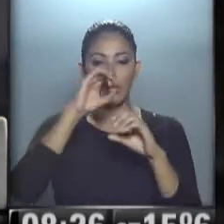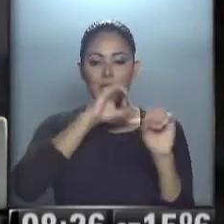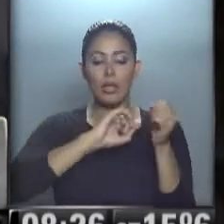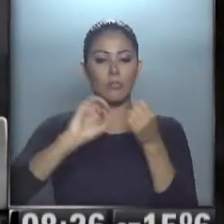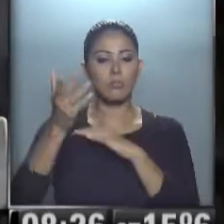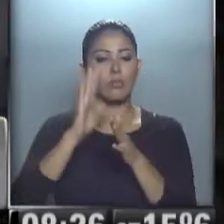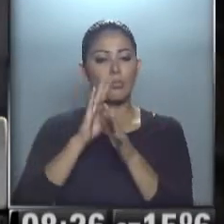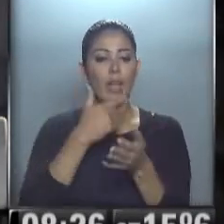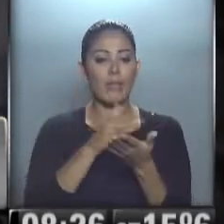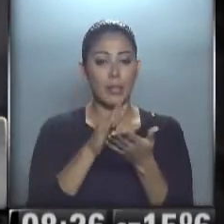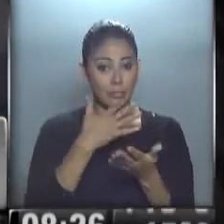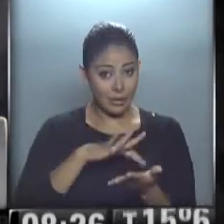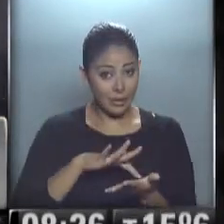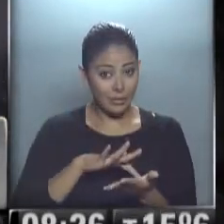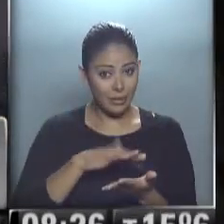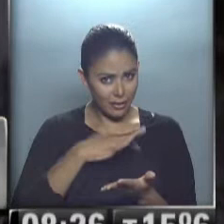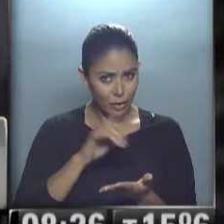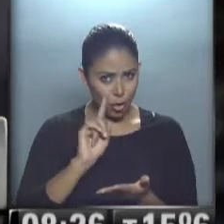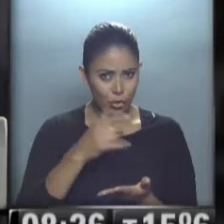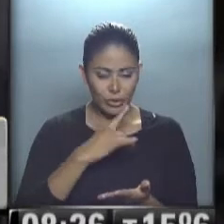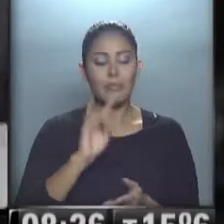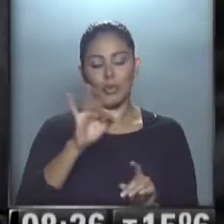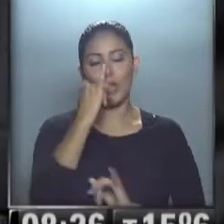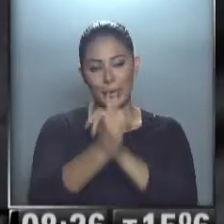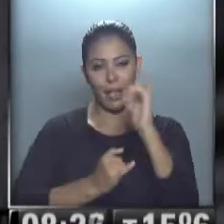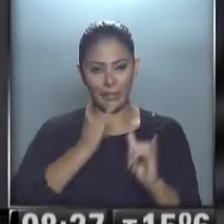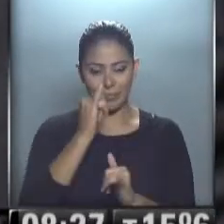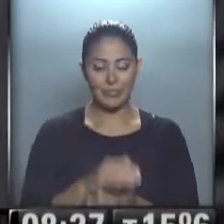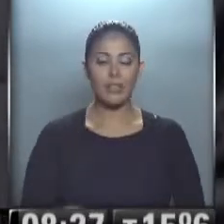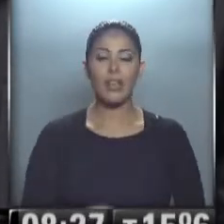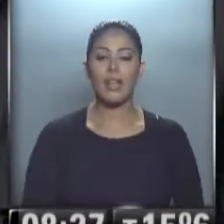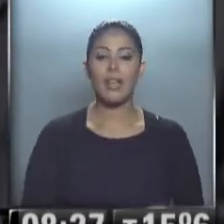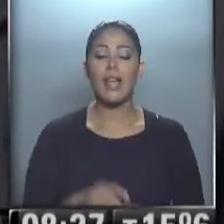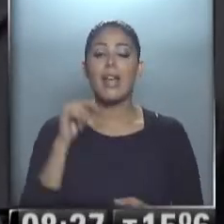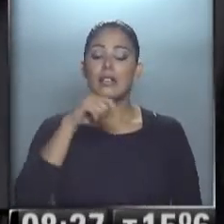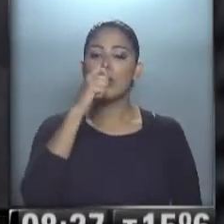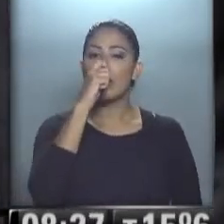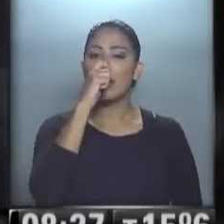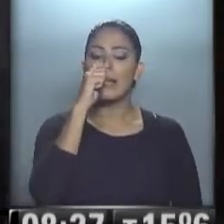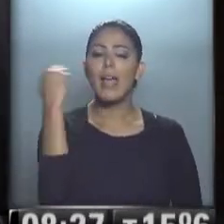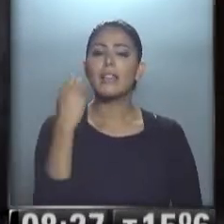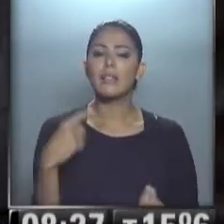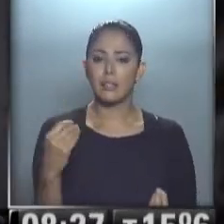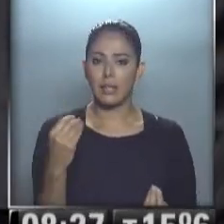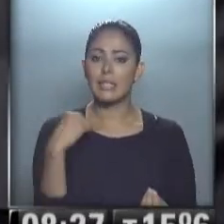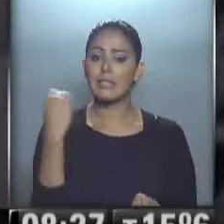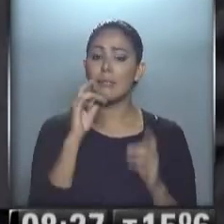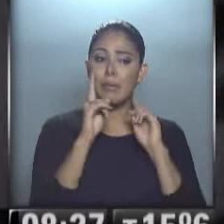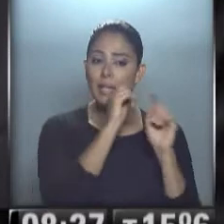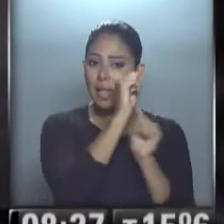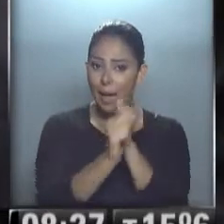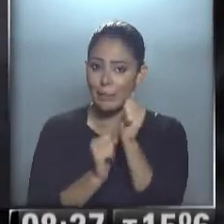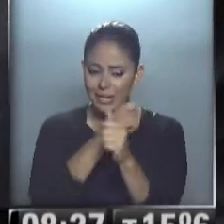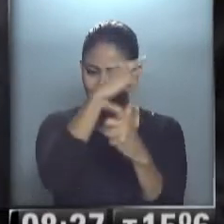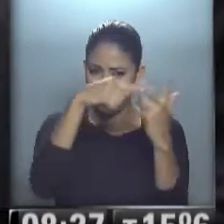carácter preventivo quedó claro no lo que buscan no bueno lo explico entonces lo que van a hacer es establecer con estas empresas en